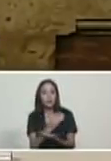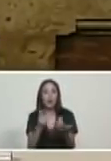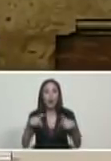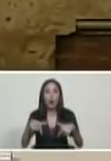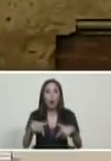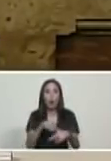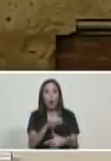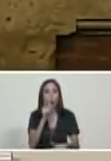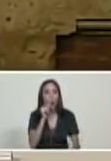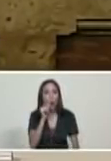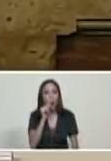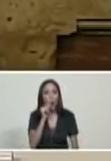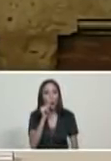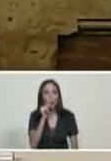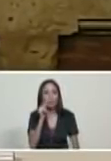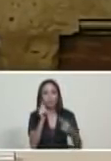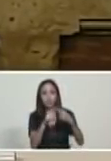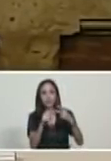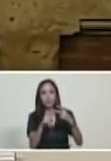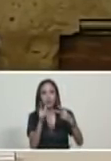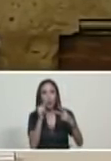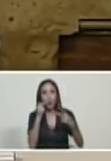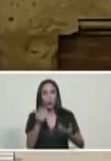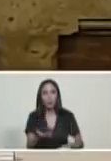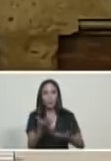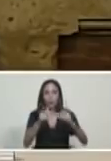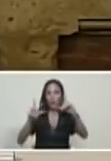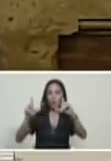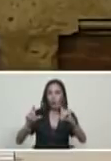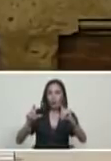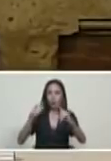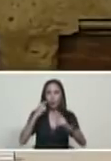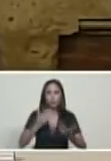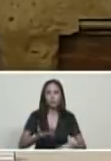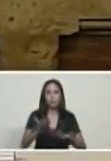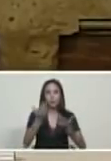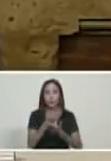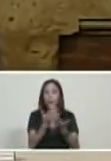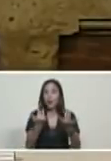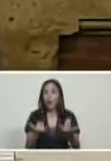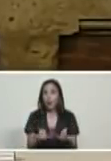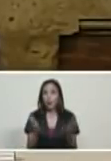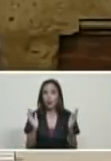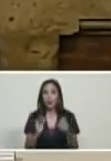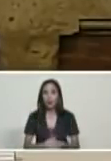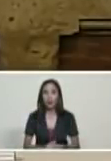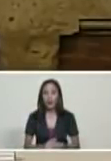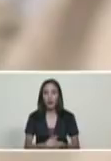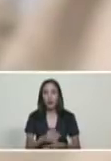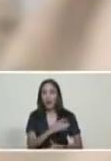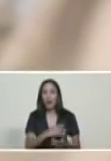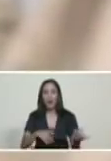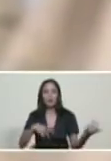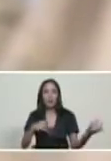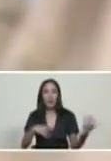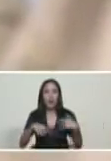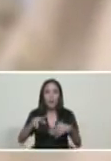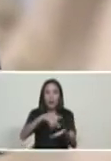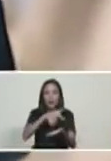Cepeda y Omar Enrique. Omar Enrique me regaló, estamos ya en tiempo de merengue a pan